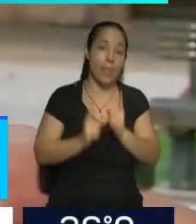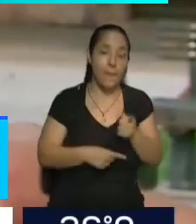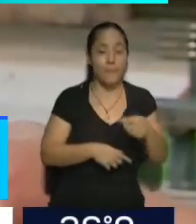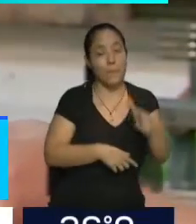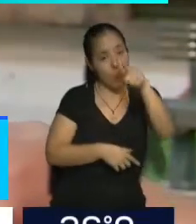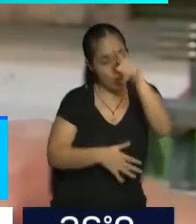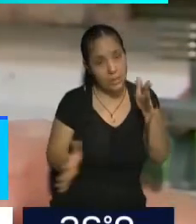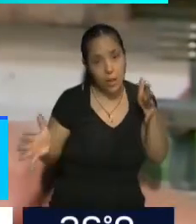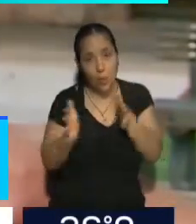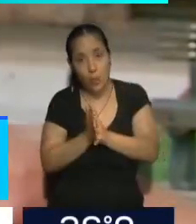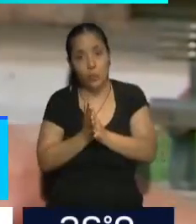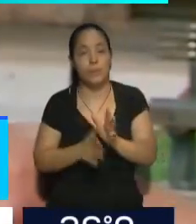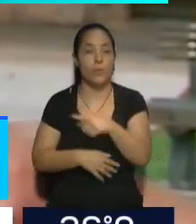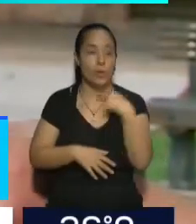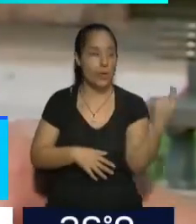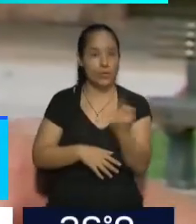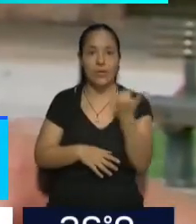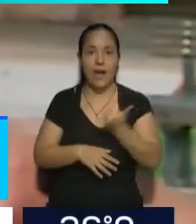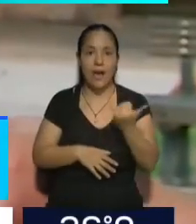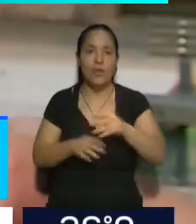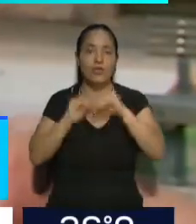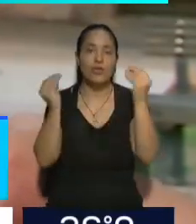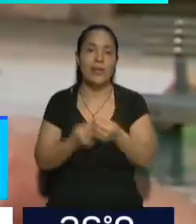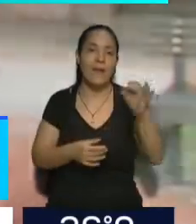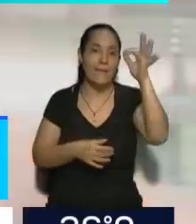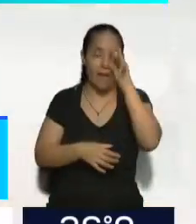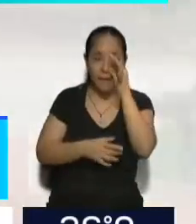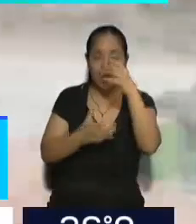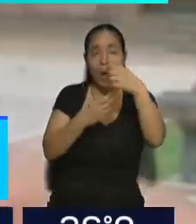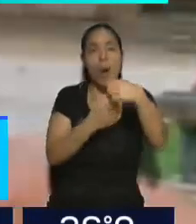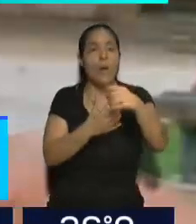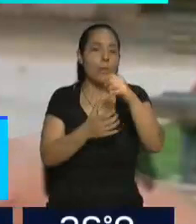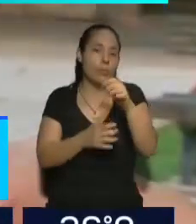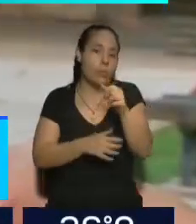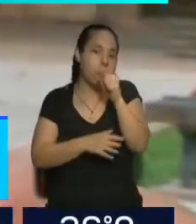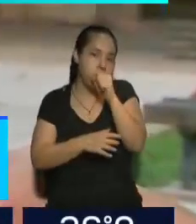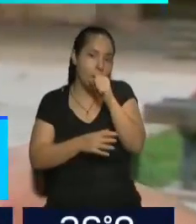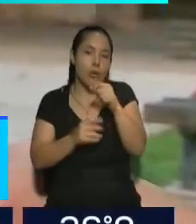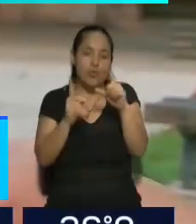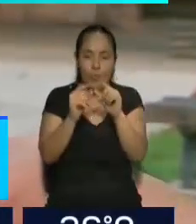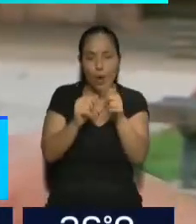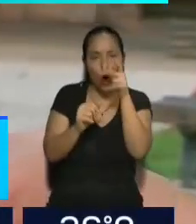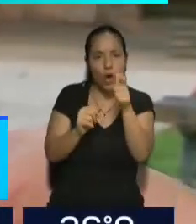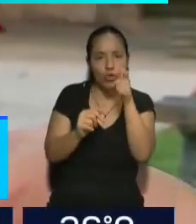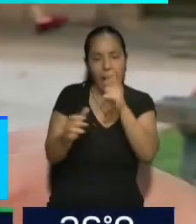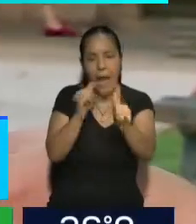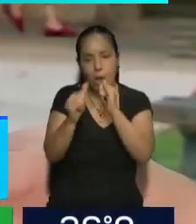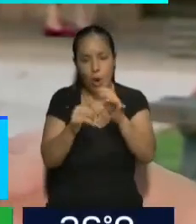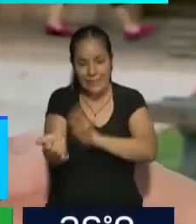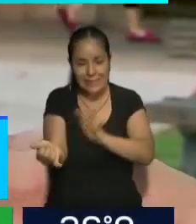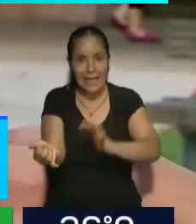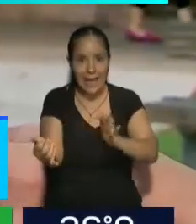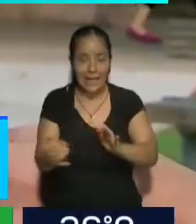municipal y nosotros tenemos desplegado 20 alcoholímetros en toda la provincia. Lo que nosotros no queremos es que exista